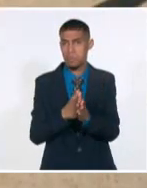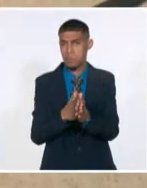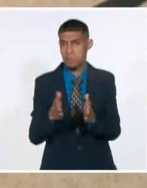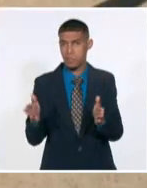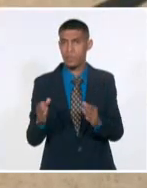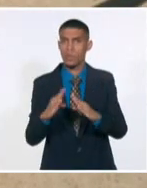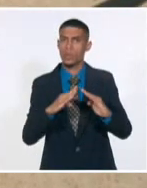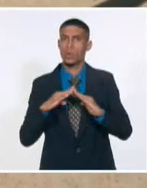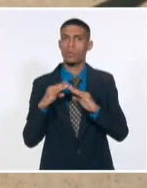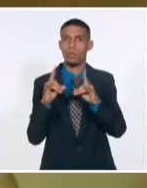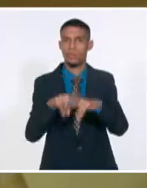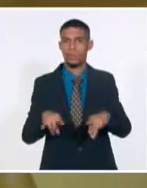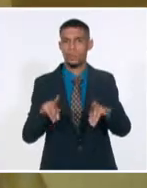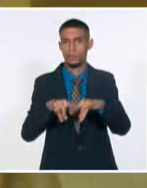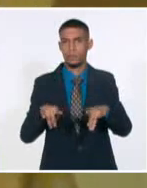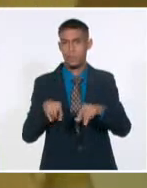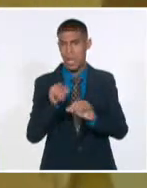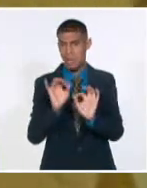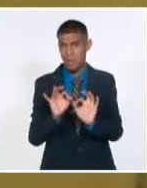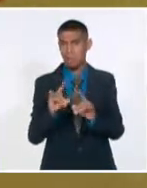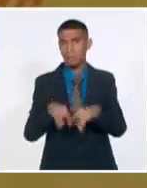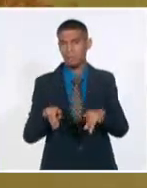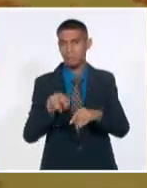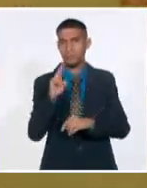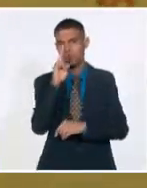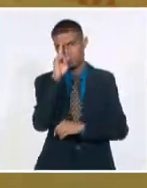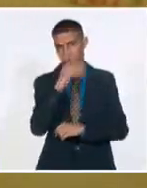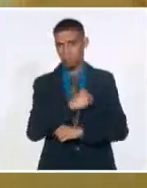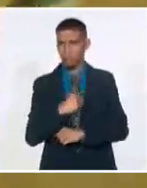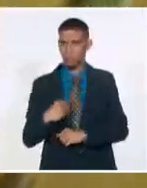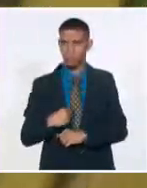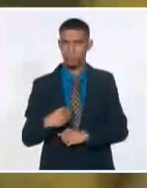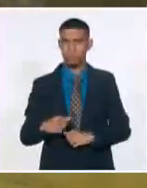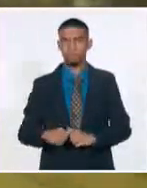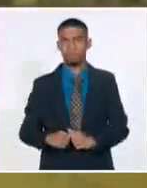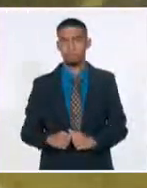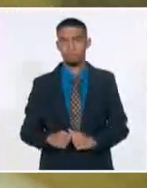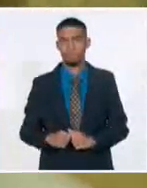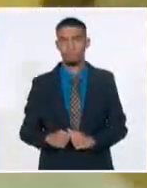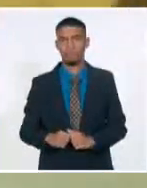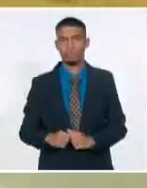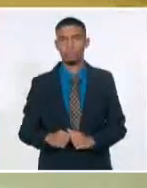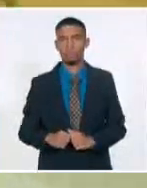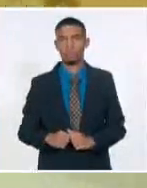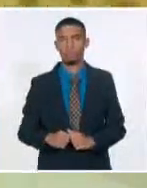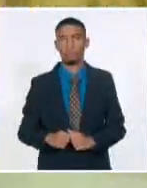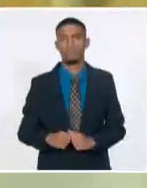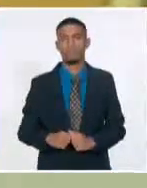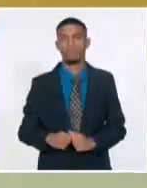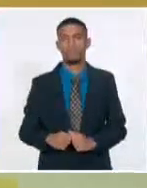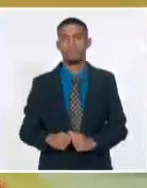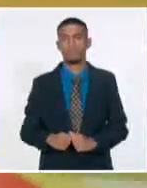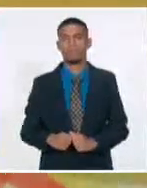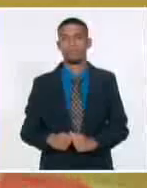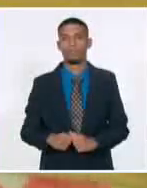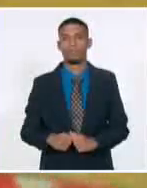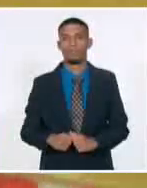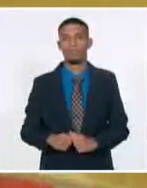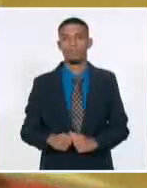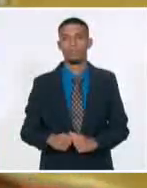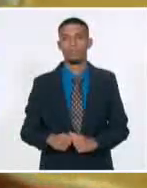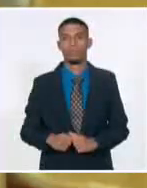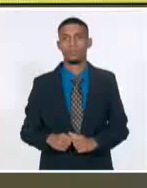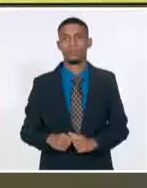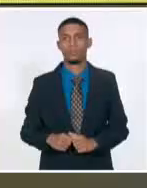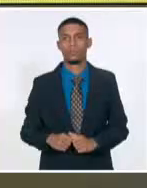comunidad universitaria en la Universidad de Ciencias Médicas de Manzanillo. William Sánchez y Virgen Mustelier, Canal Cubano de